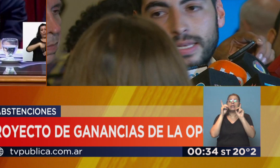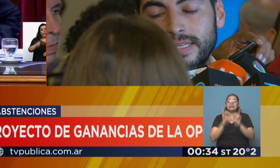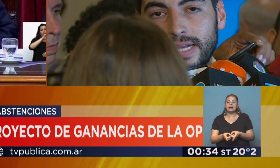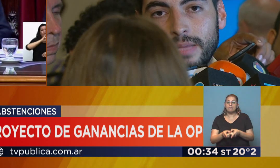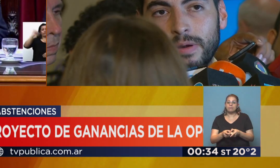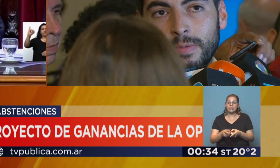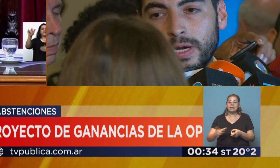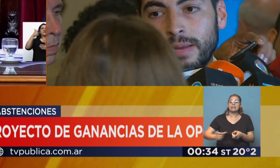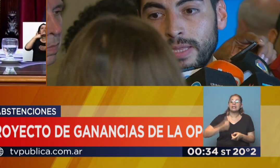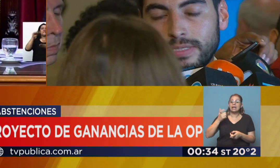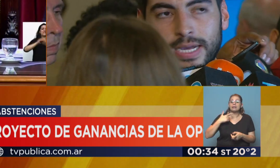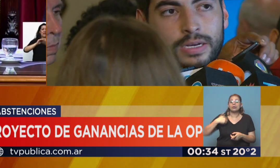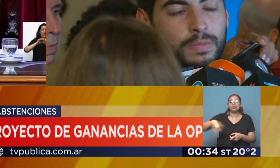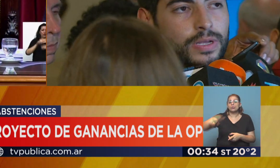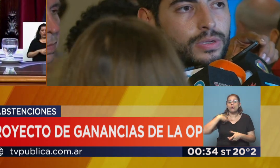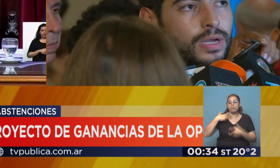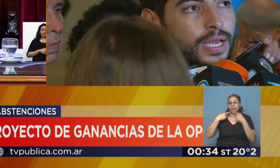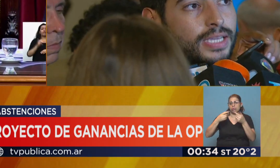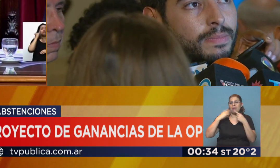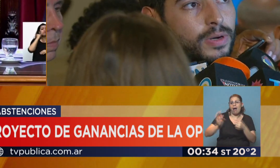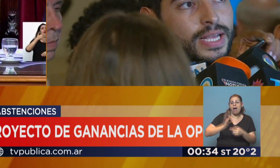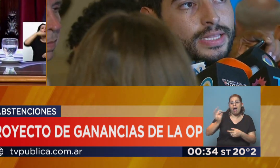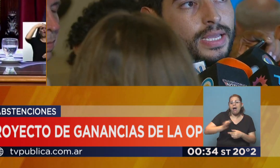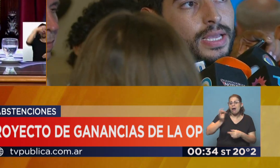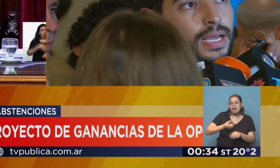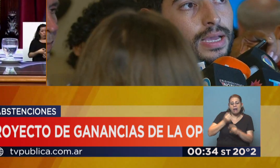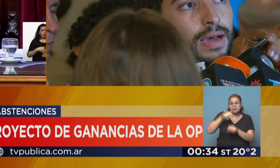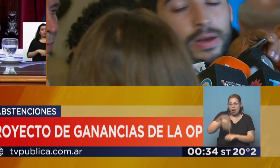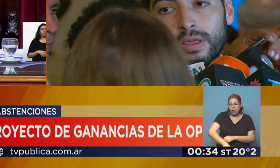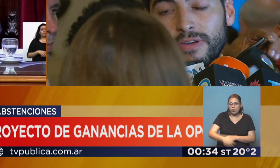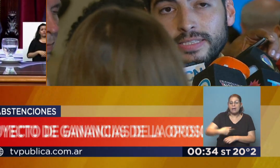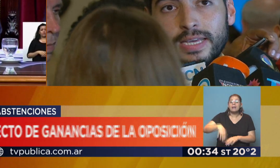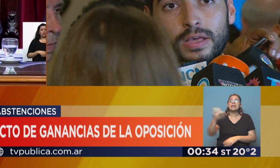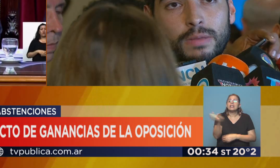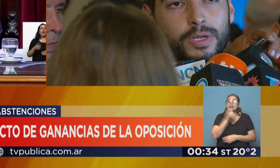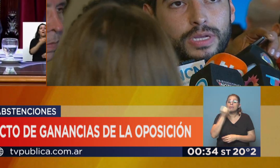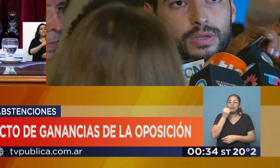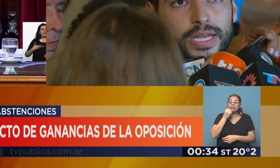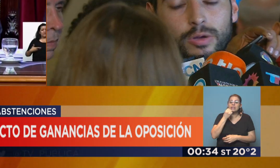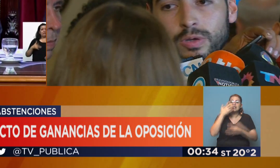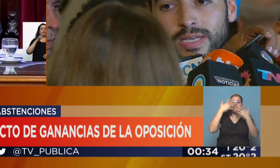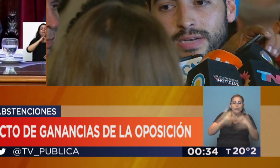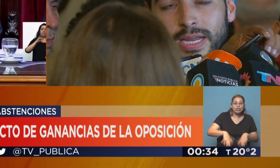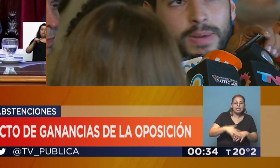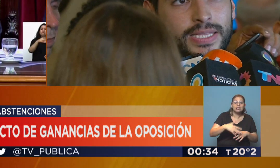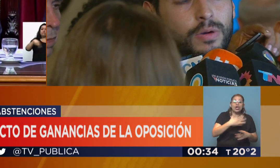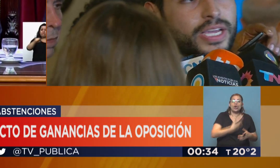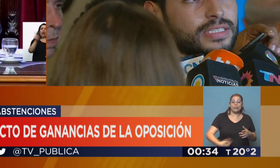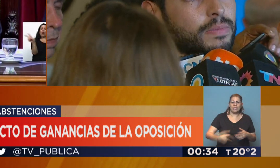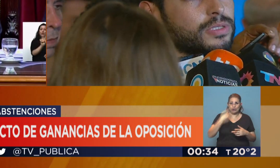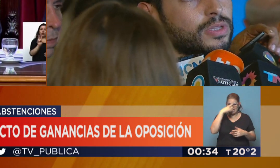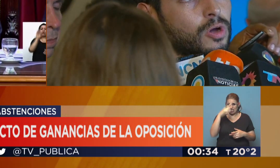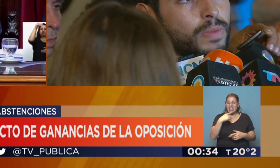desde el sindicalismo venimos reclamando hace años, ¿no? Por eso es importante habernos diferenciado del proyecto del Ejecutivo Nacional, que plantea